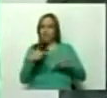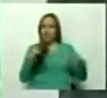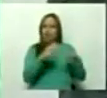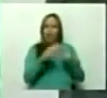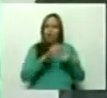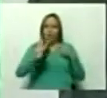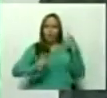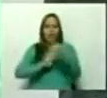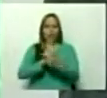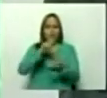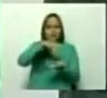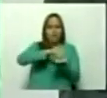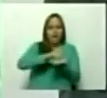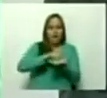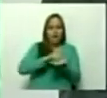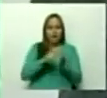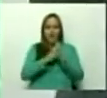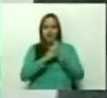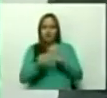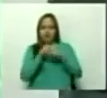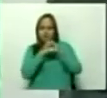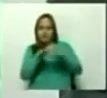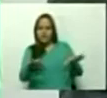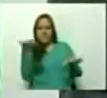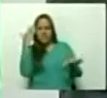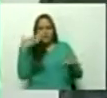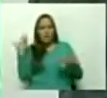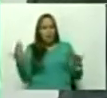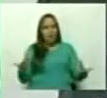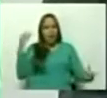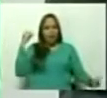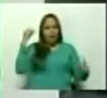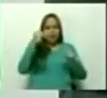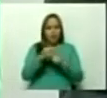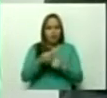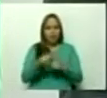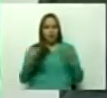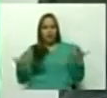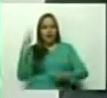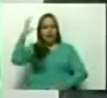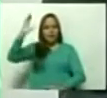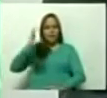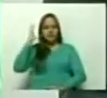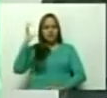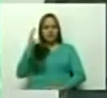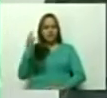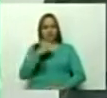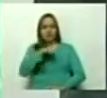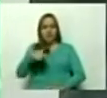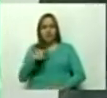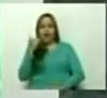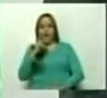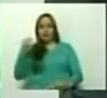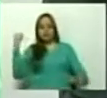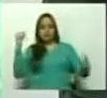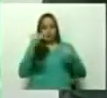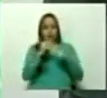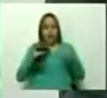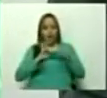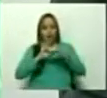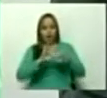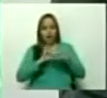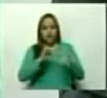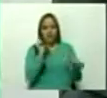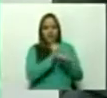4 parroquias, bueno, en toda su extensión, sabemos cuáles son las prioridades, cuáles son las potencialidades y en eso nos estamos enmarcando junto a